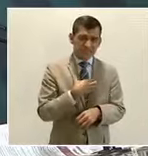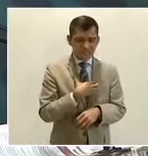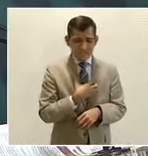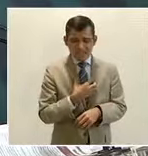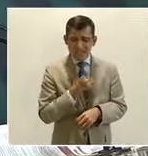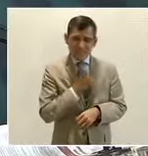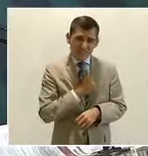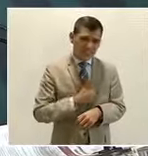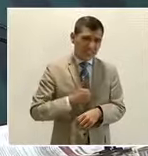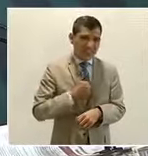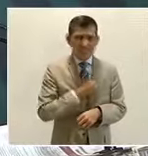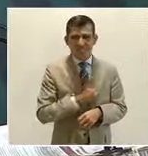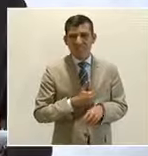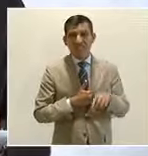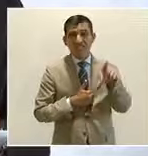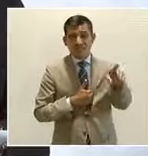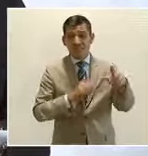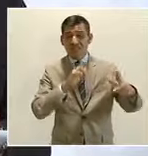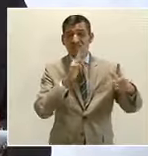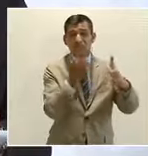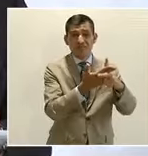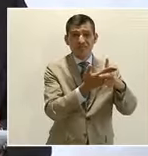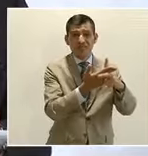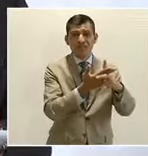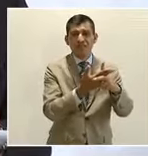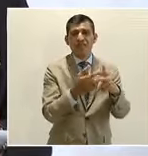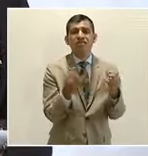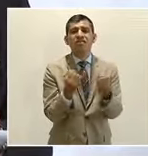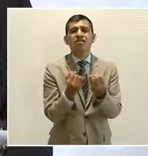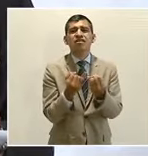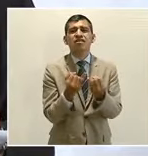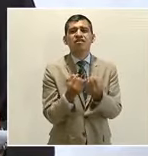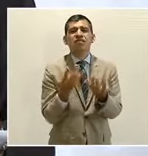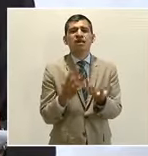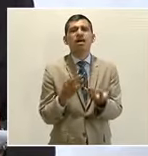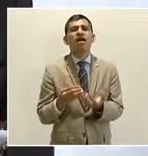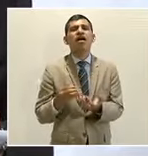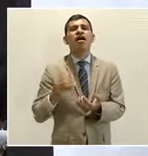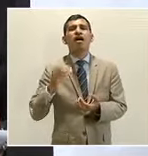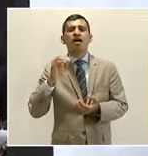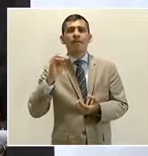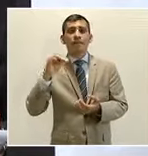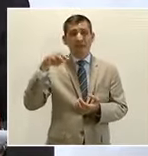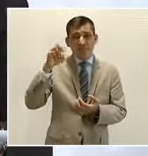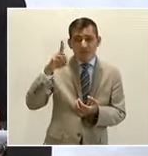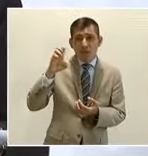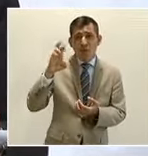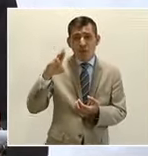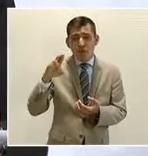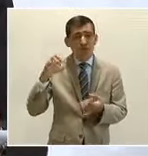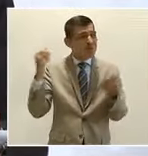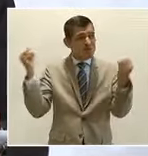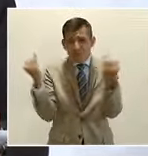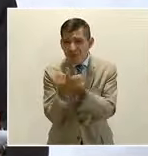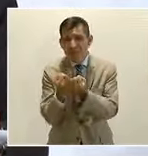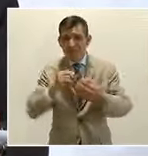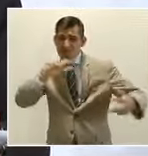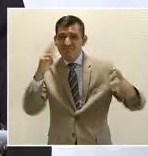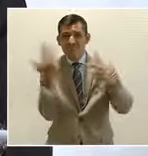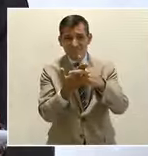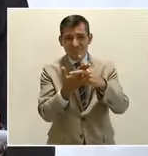enteramos de que así como al apóstol de nuestra democracia Francisco I Madero lo habían asesinado